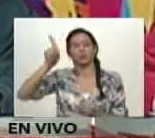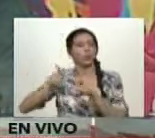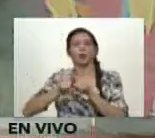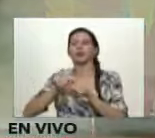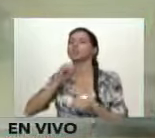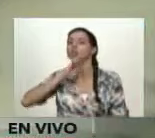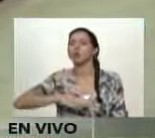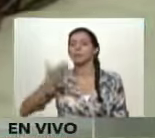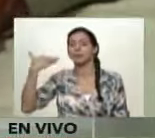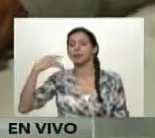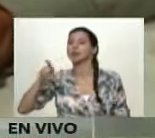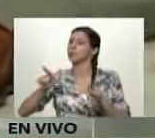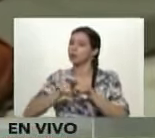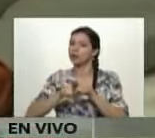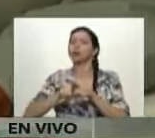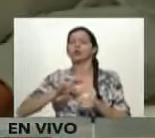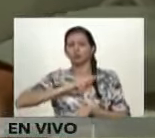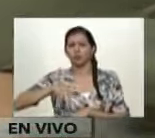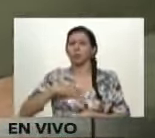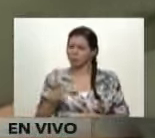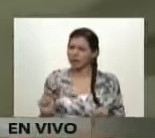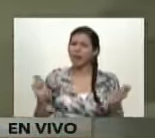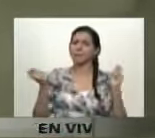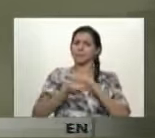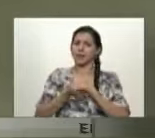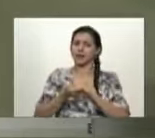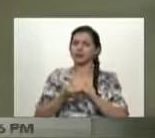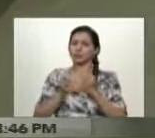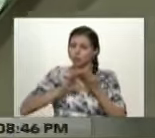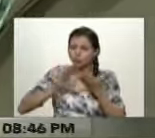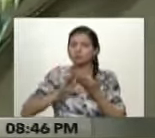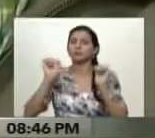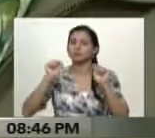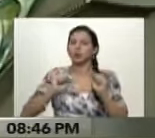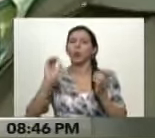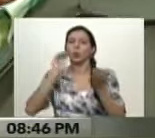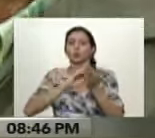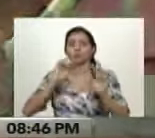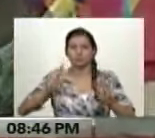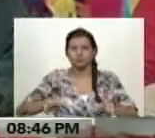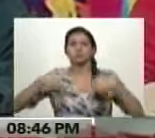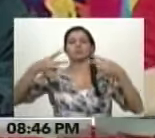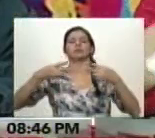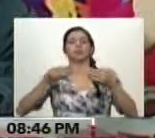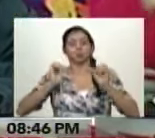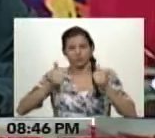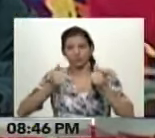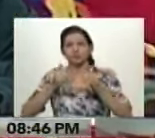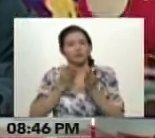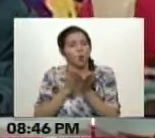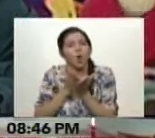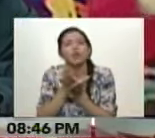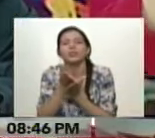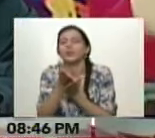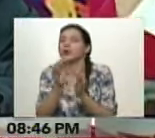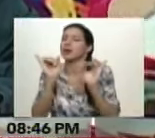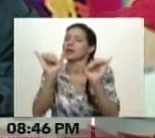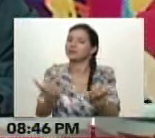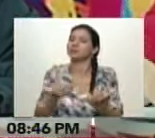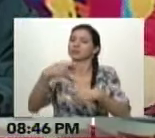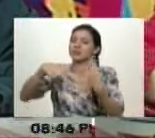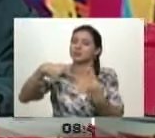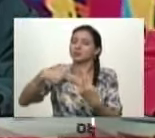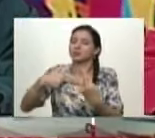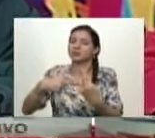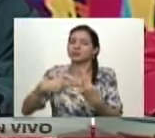a revertir esta situación y vamos a retomar la senda victoriosa de la revolución bolivariana en